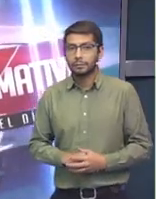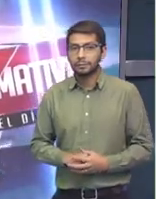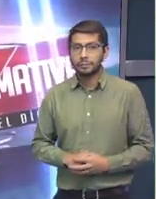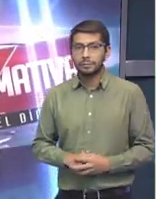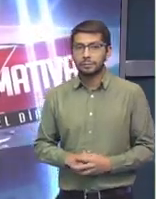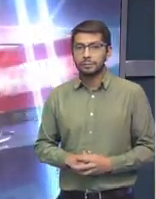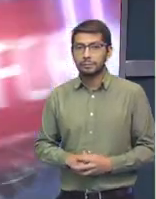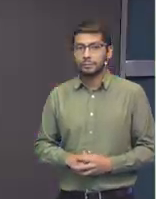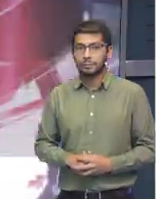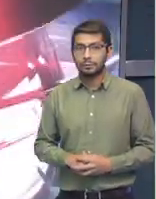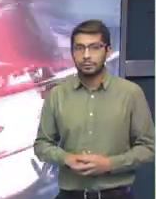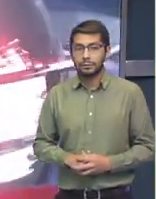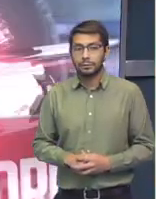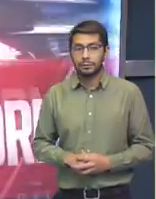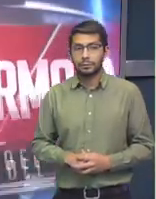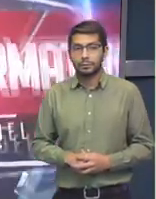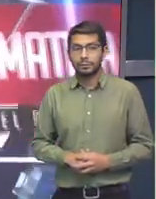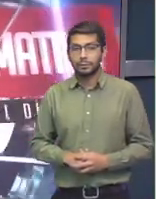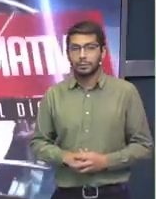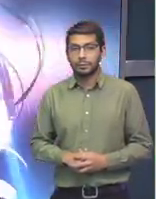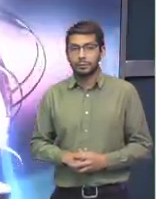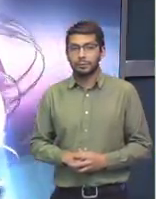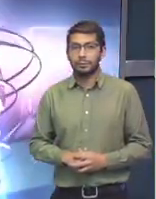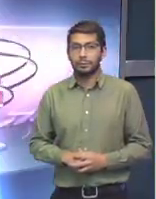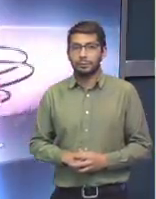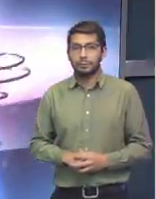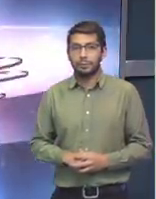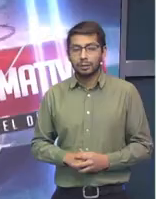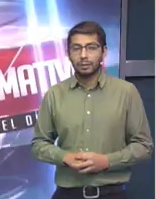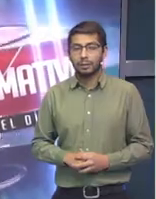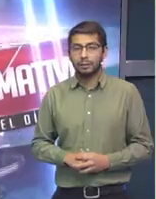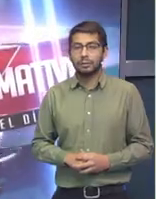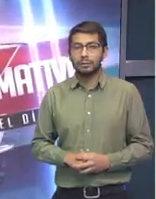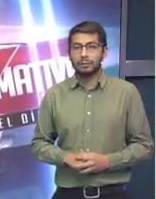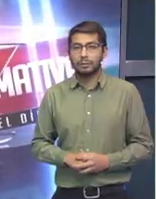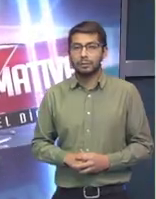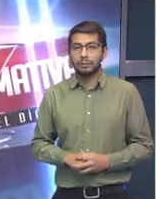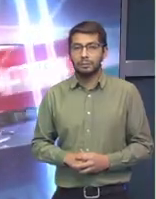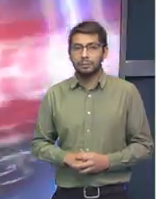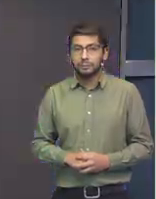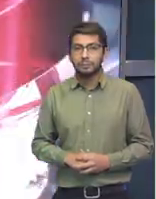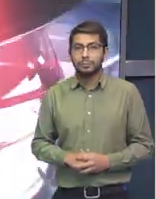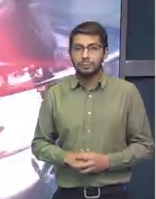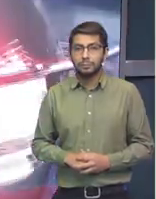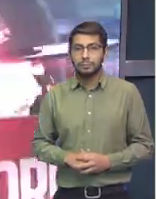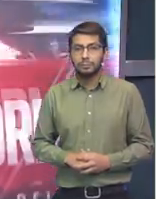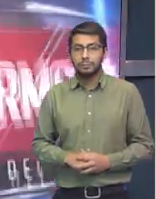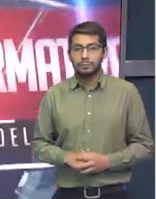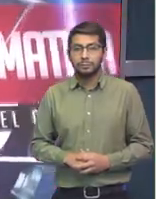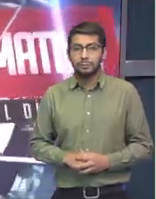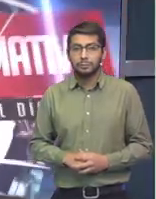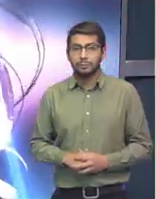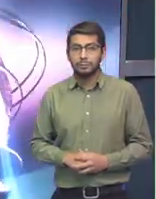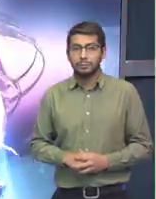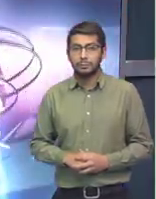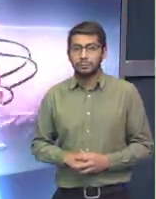pasó en el Bicentenario, que por ahí, si por algún error del sistema, algo, sí, no llegan a tener movilidad, que no concurran al